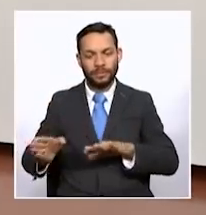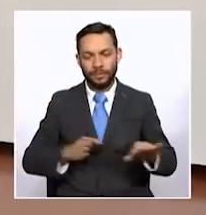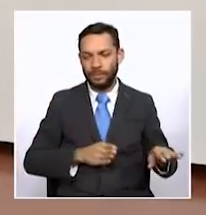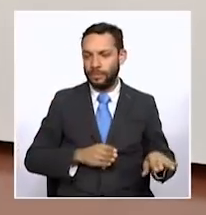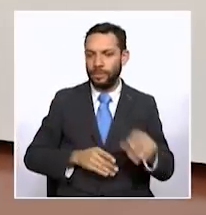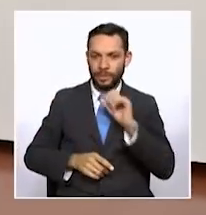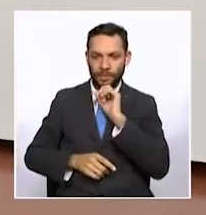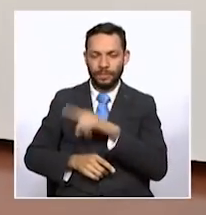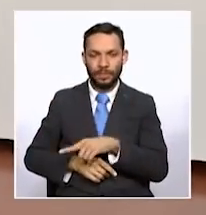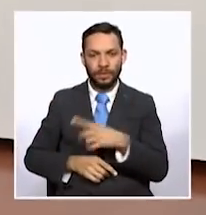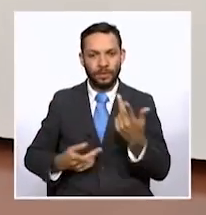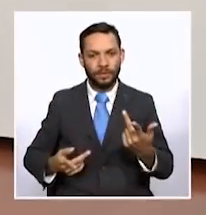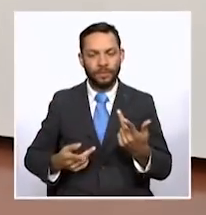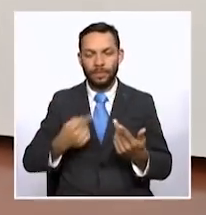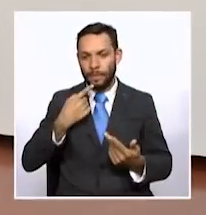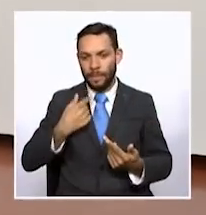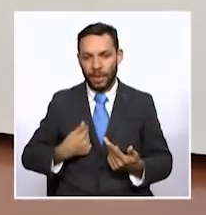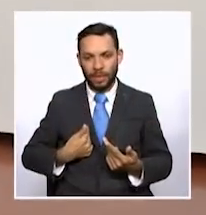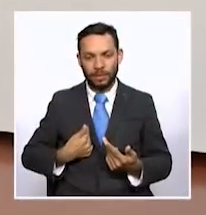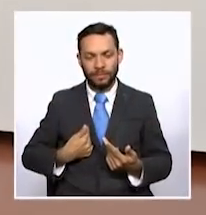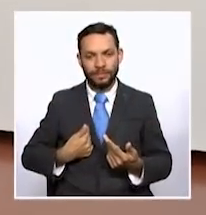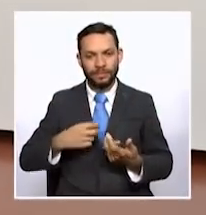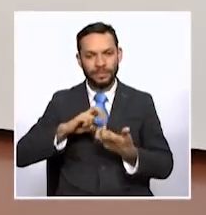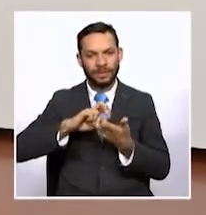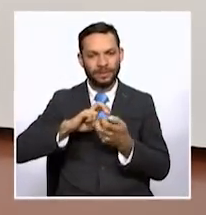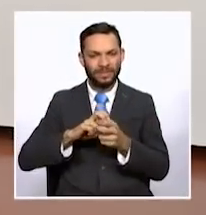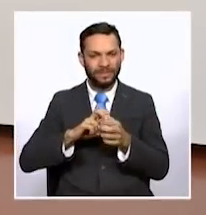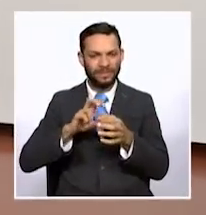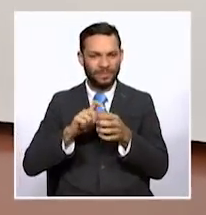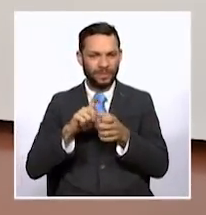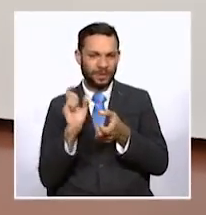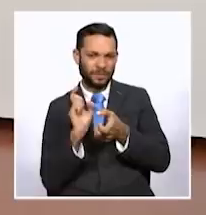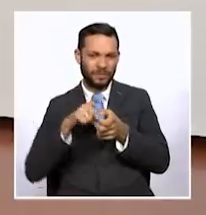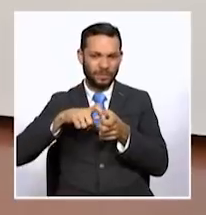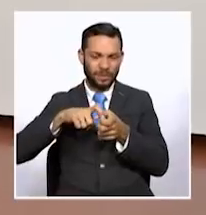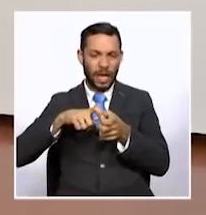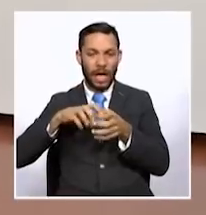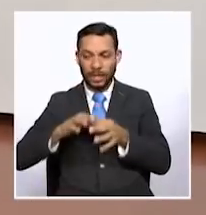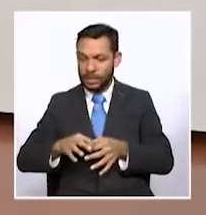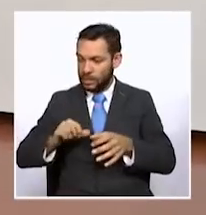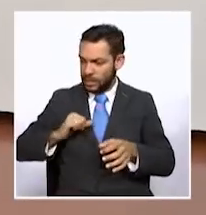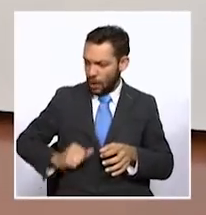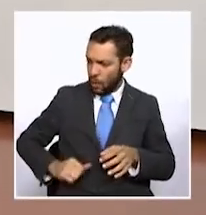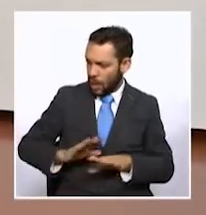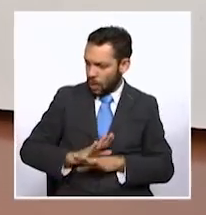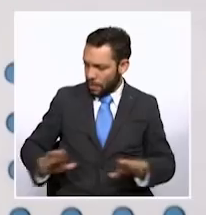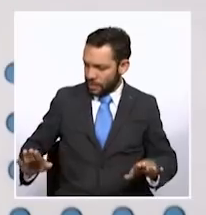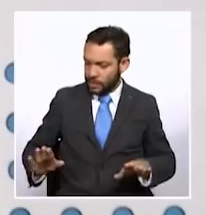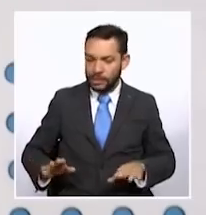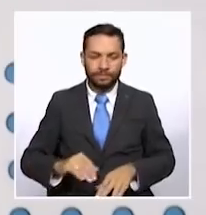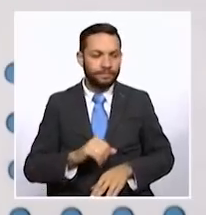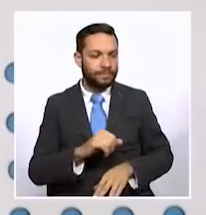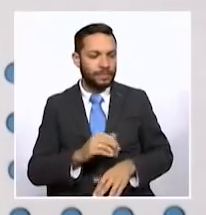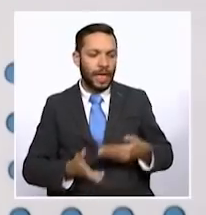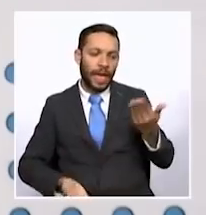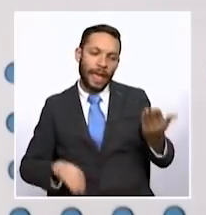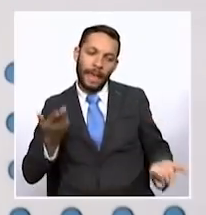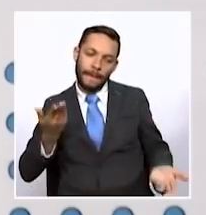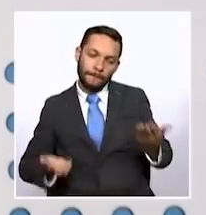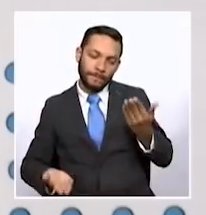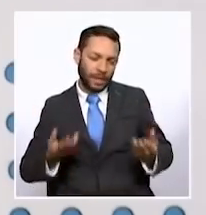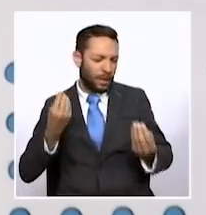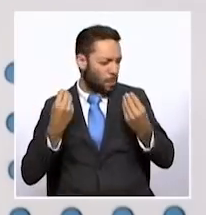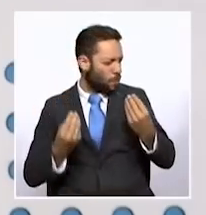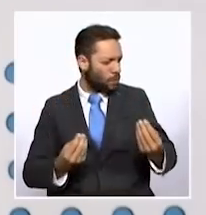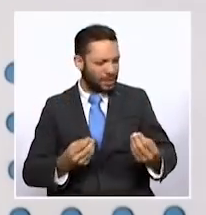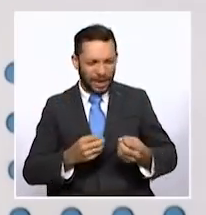el ortopedista me diagnosticó un menisco reventado. ¿Solo la cirugía es la solución? Cuando es una lesión meniscal severa que tiene una ruptura o el menisco está rasgado,